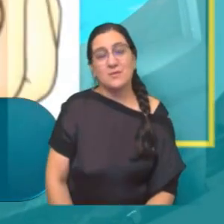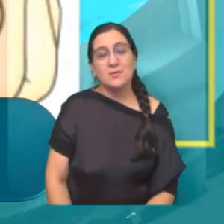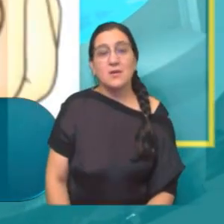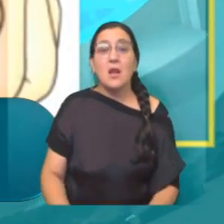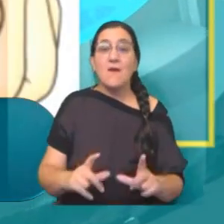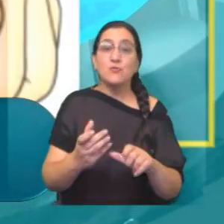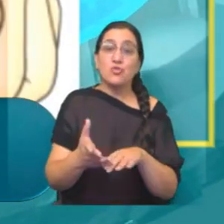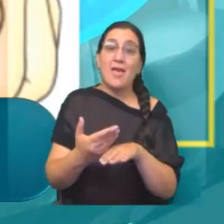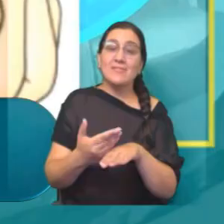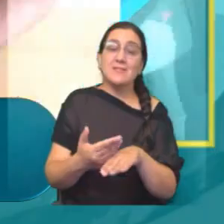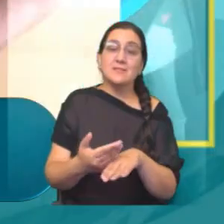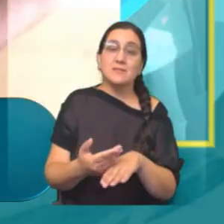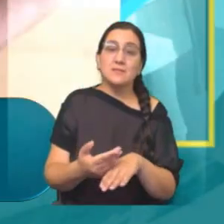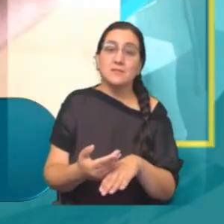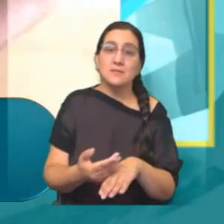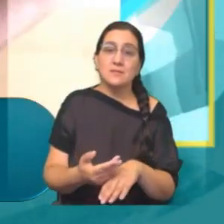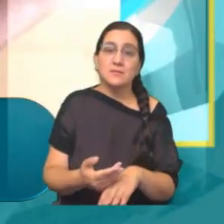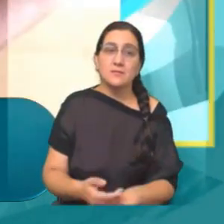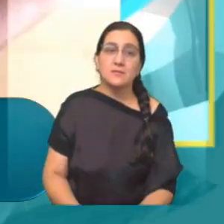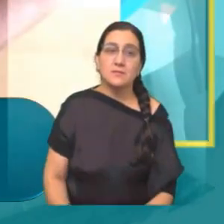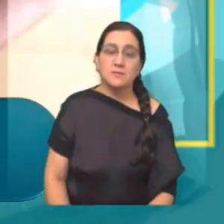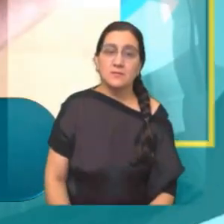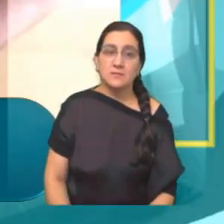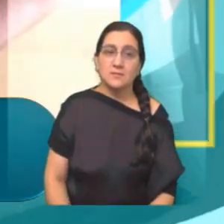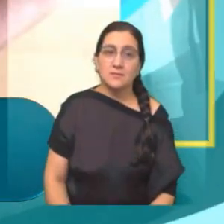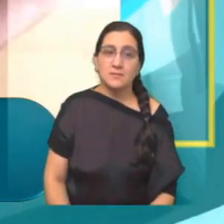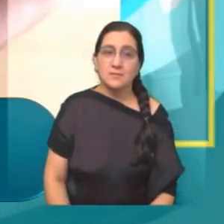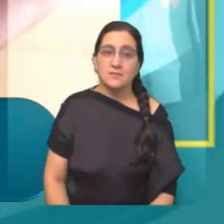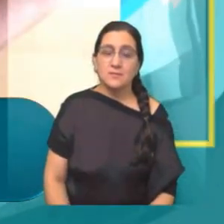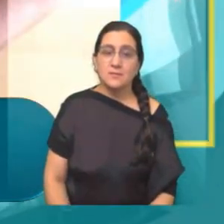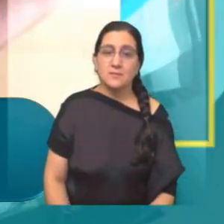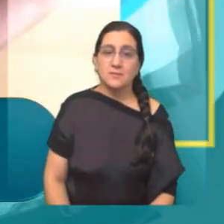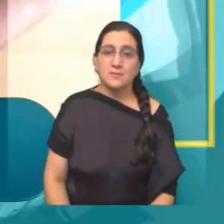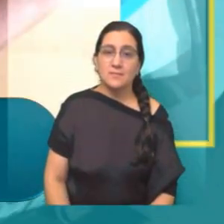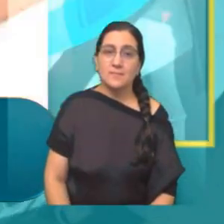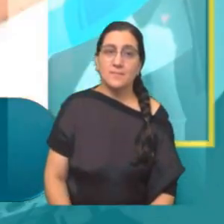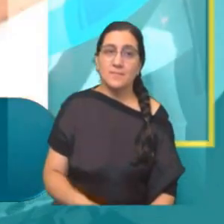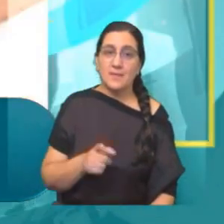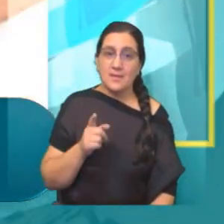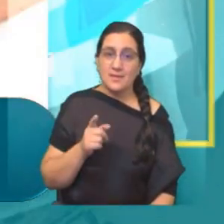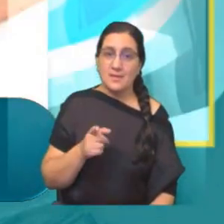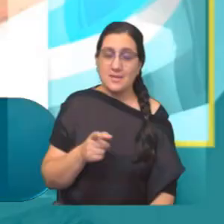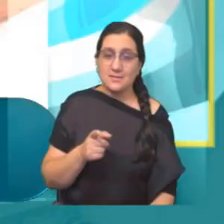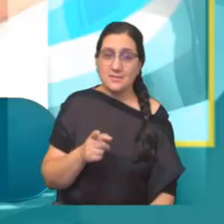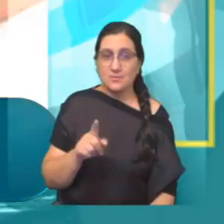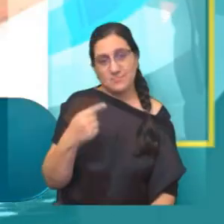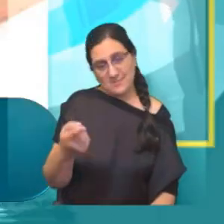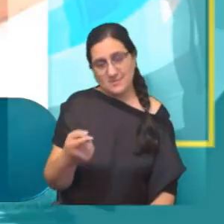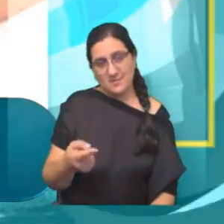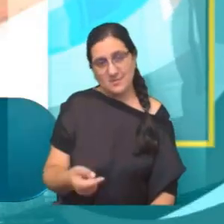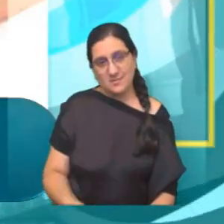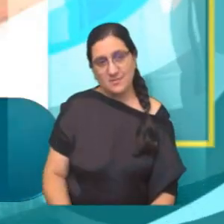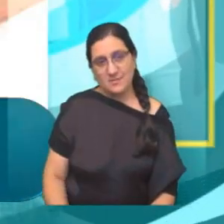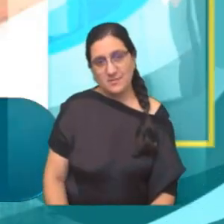una... Capaz que Maxi me quiso apurar ahí, me parece. ¿Esa? Ahí la anterior. Esa tiene que... No, la próxima